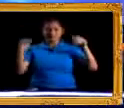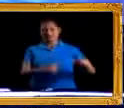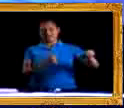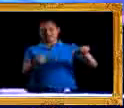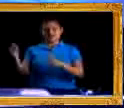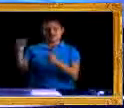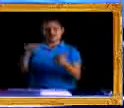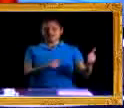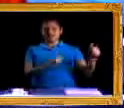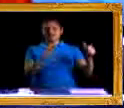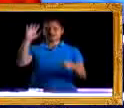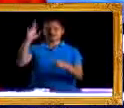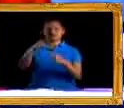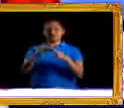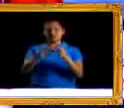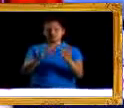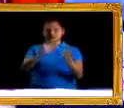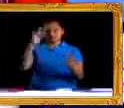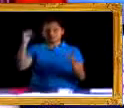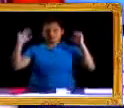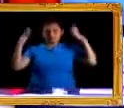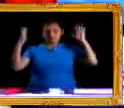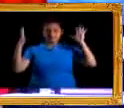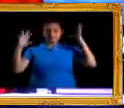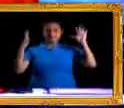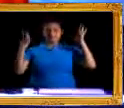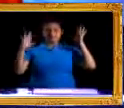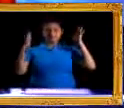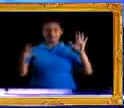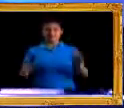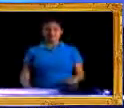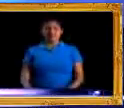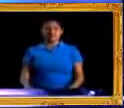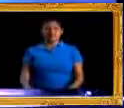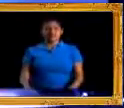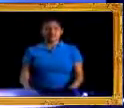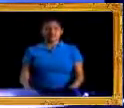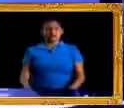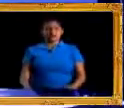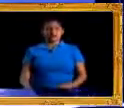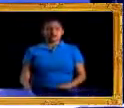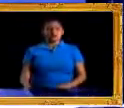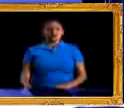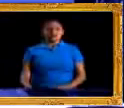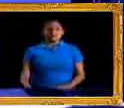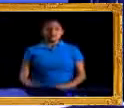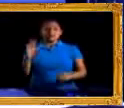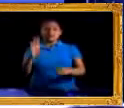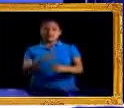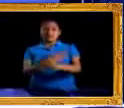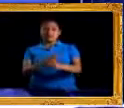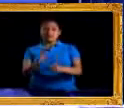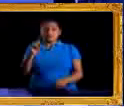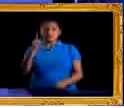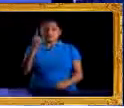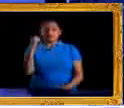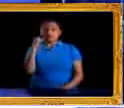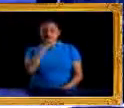¡Aleluya! ¡A su nombre! Ahora acuérdese que este salmo es uno de los cánticos de ascenso